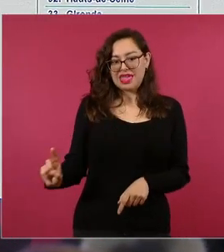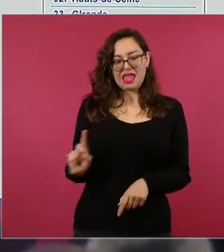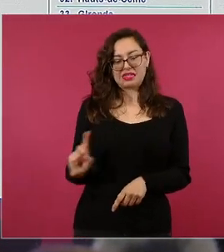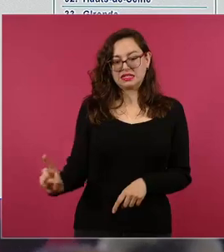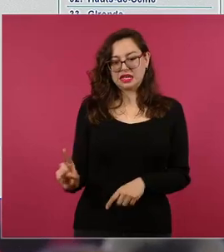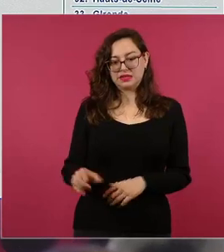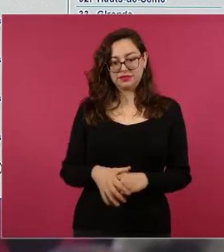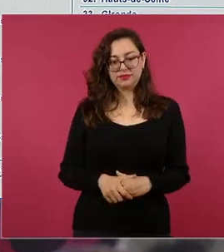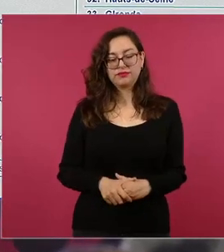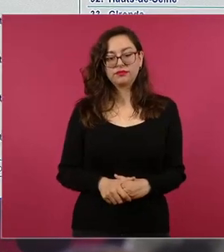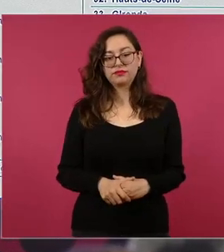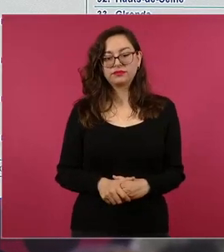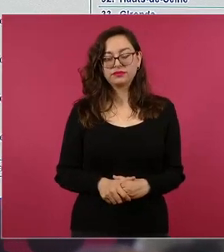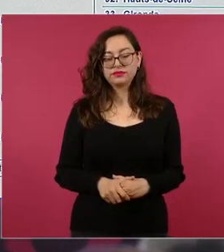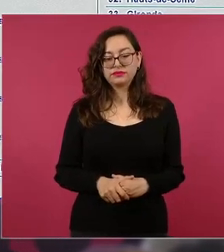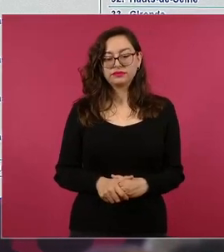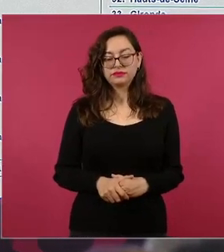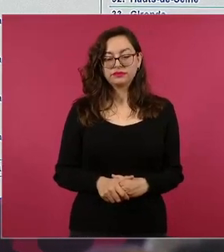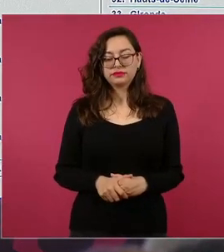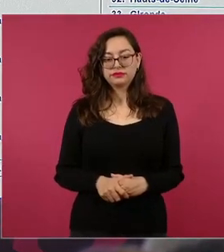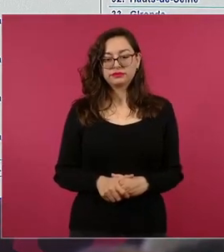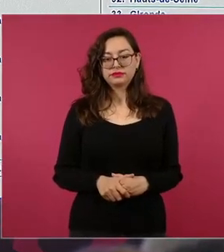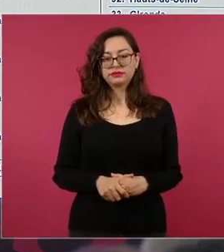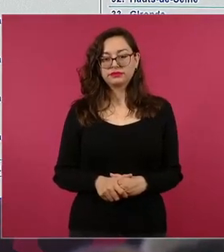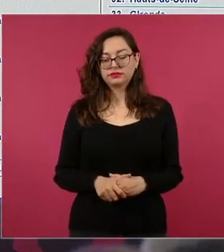Entonces, de acuerdo a la